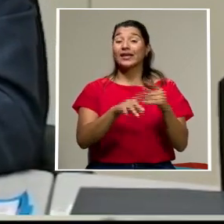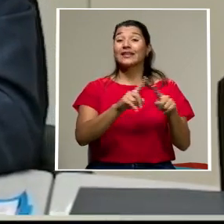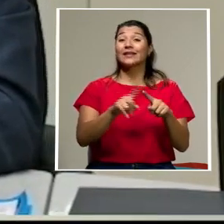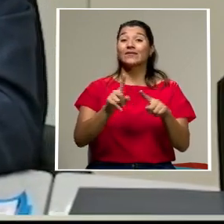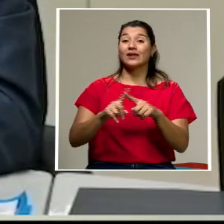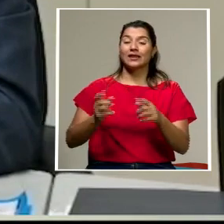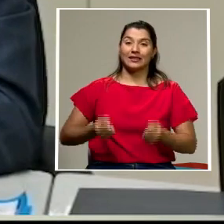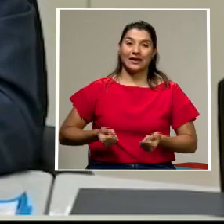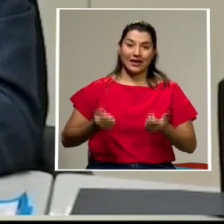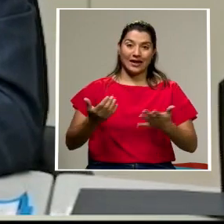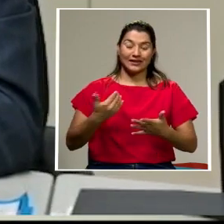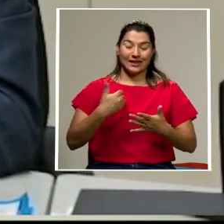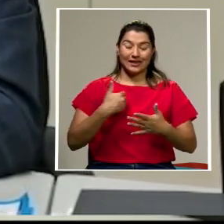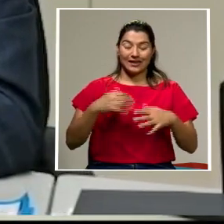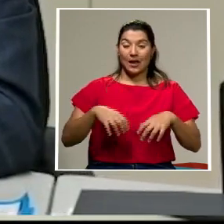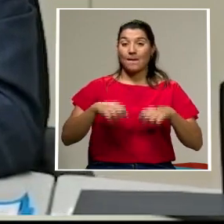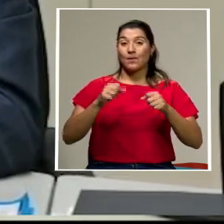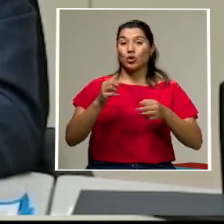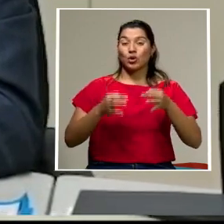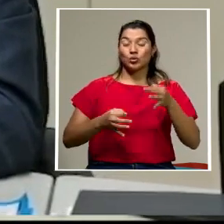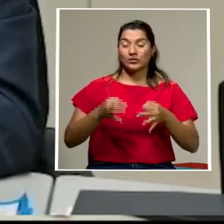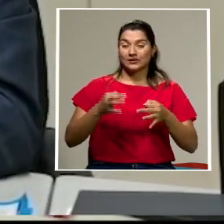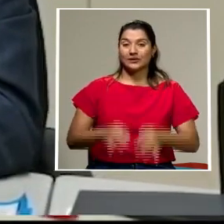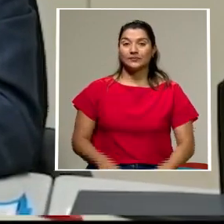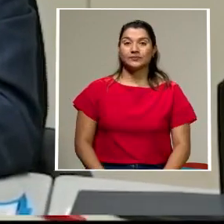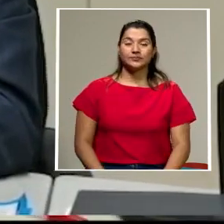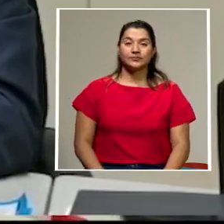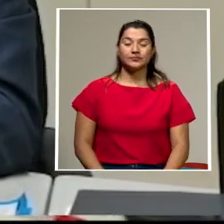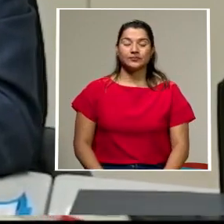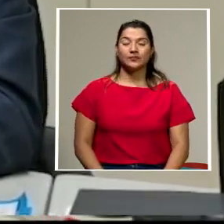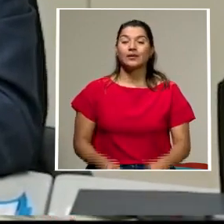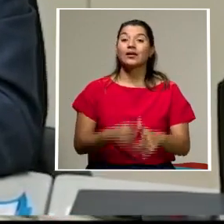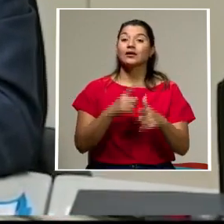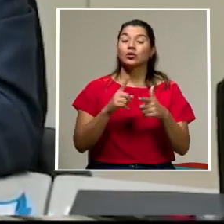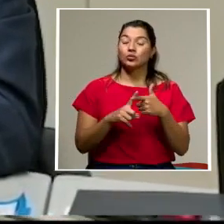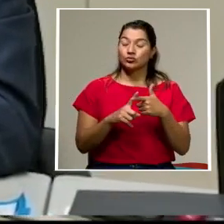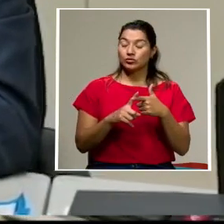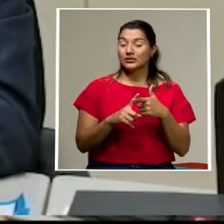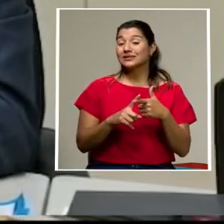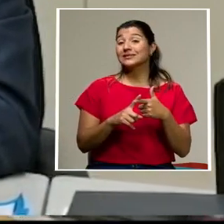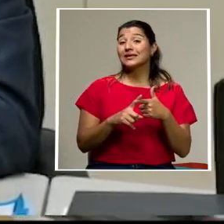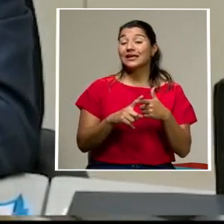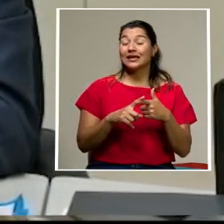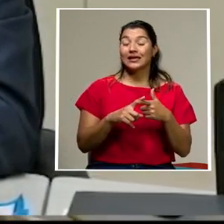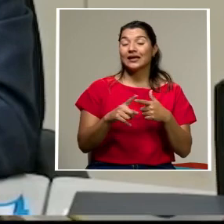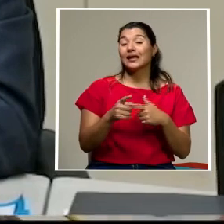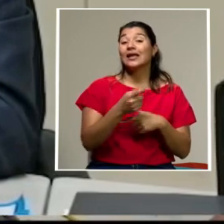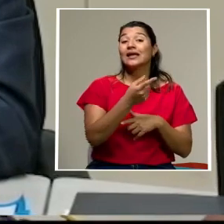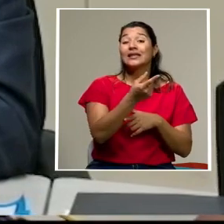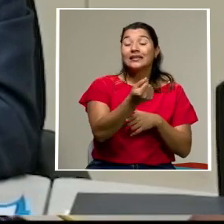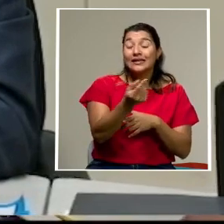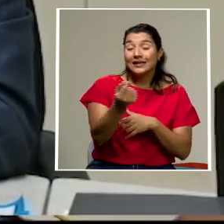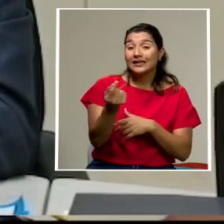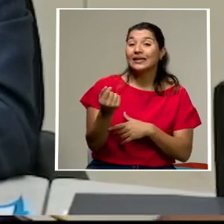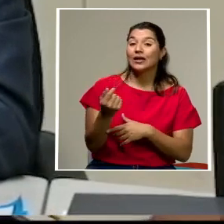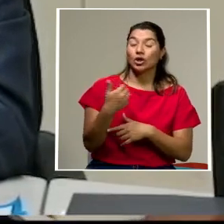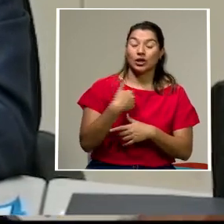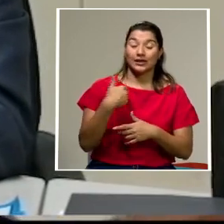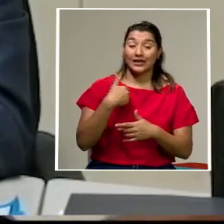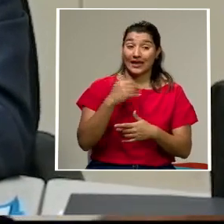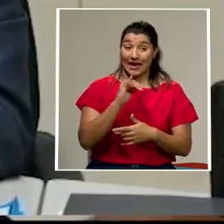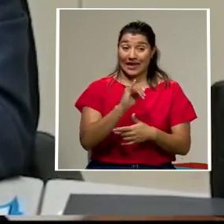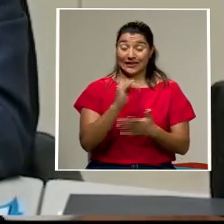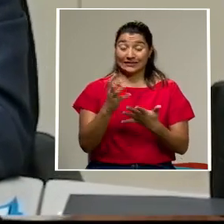Poder Judicial debe enfrentar en su operación. Así que los rubros que experimentaron este tipo de ahorros